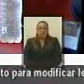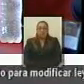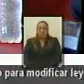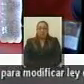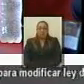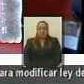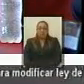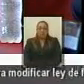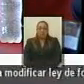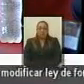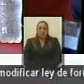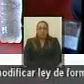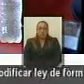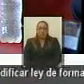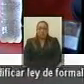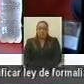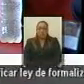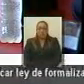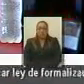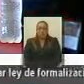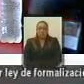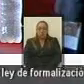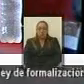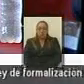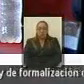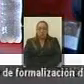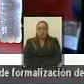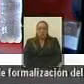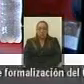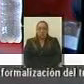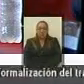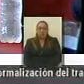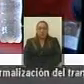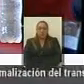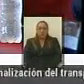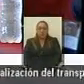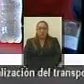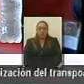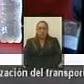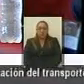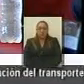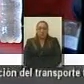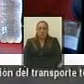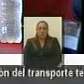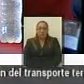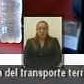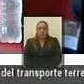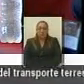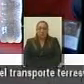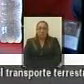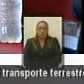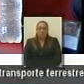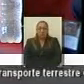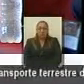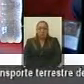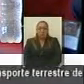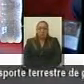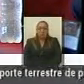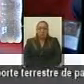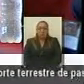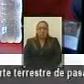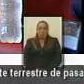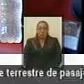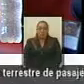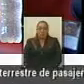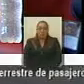estaba aquí en la anterior sesión de presupuesto, unos señores, y los